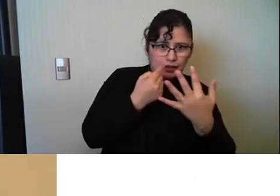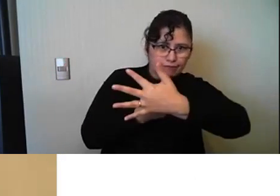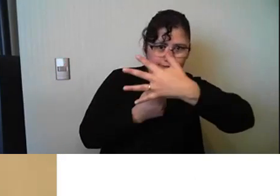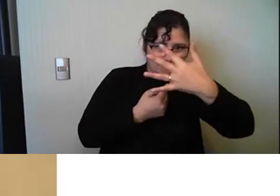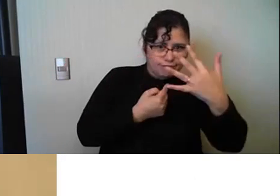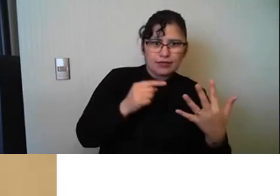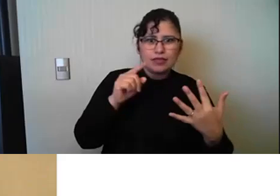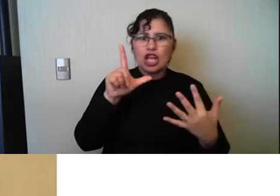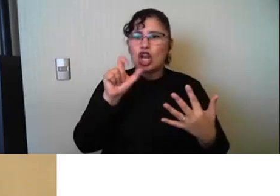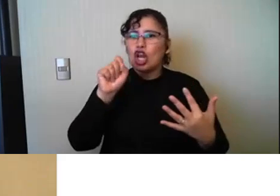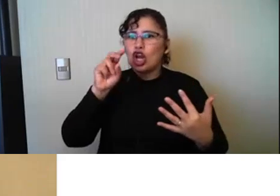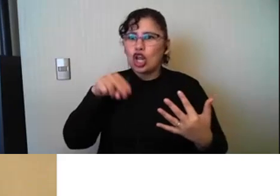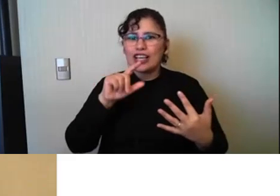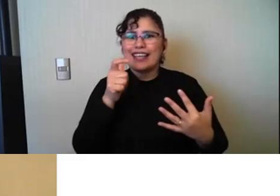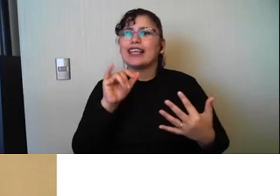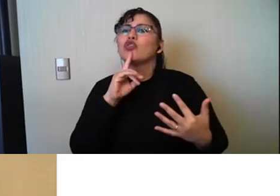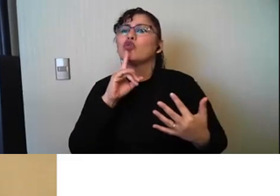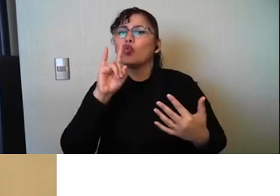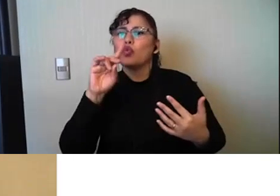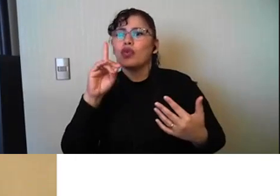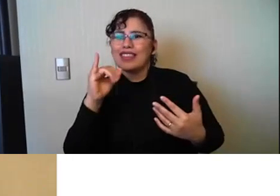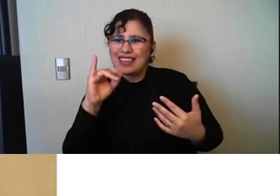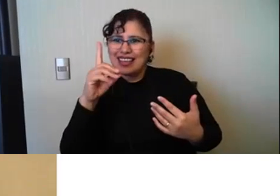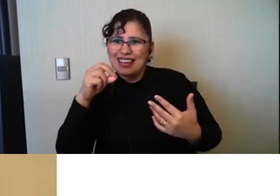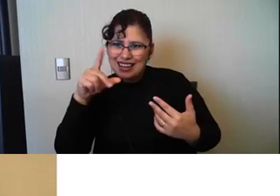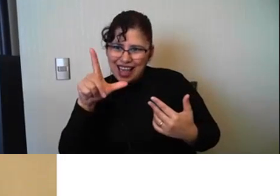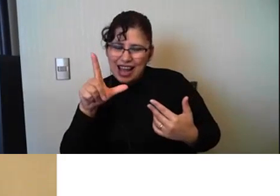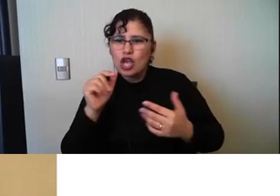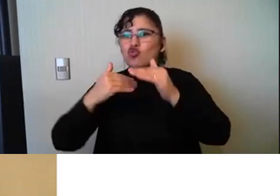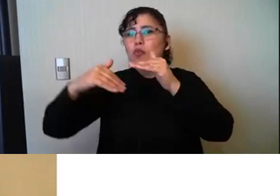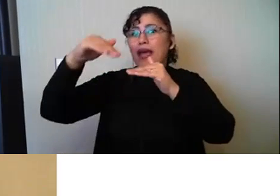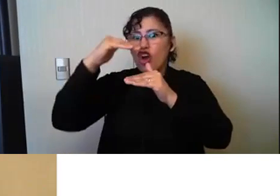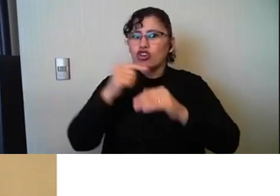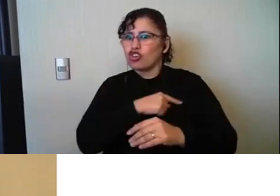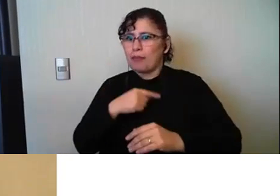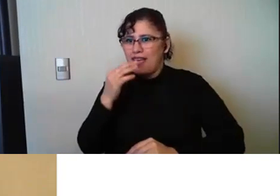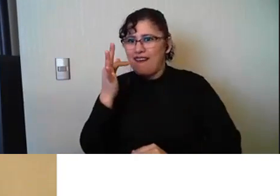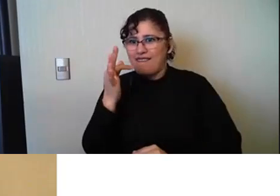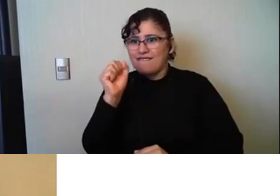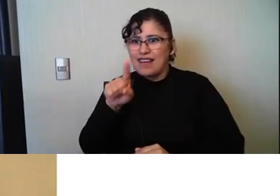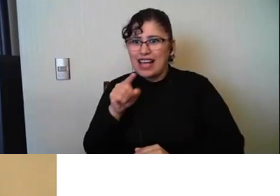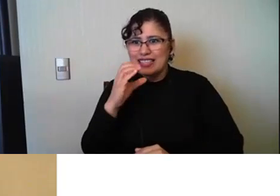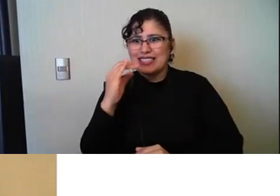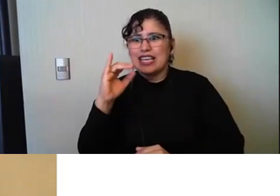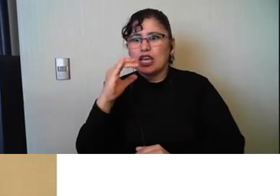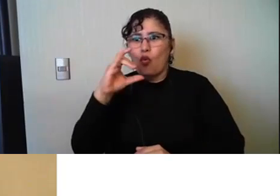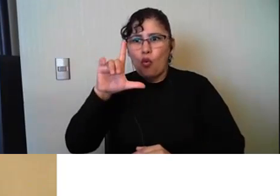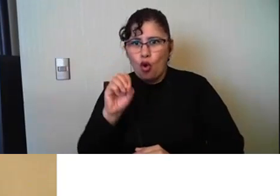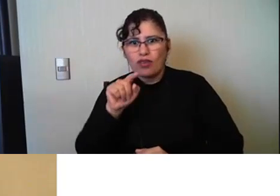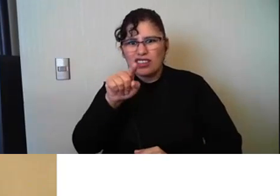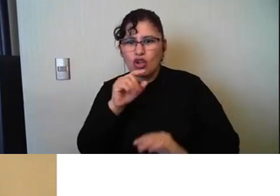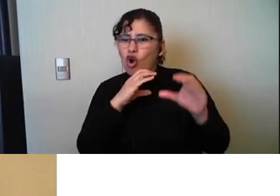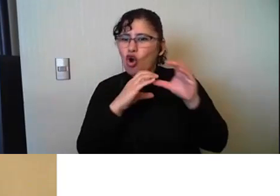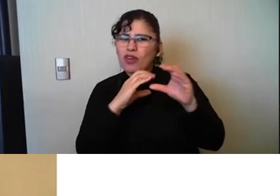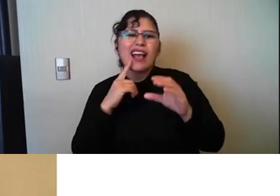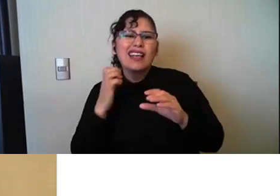longitudinal superior, fascículo, porque es un conjunto de cosas, fascículo longitudinal superior. Comunican